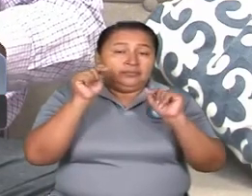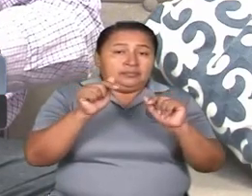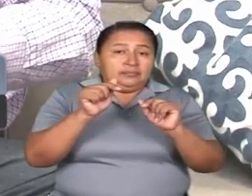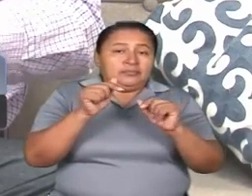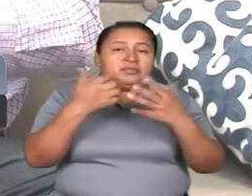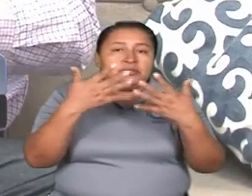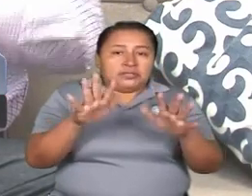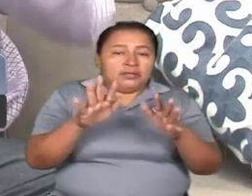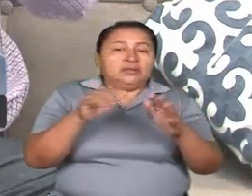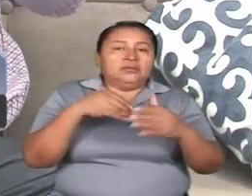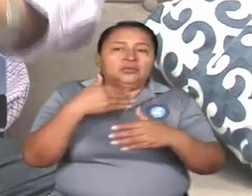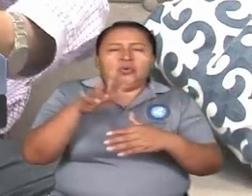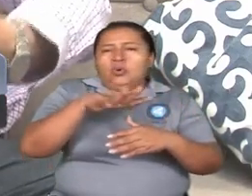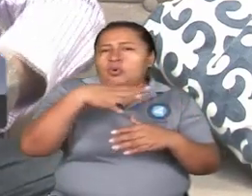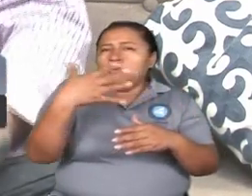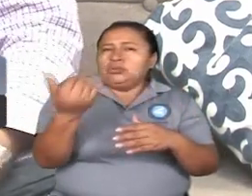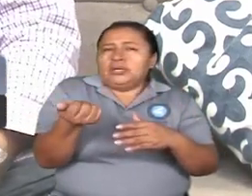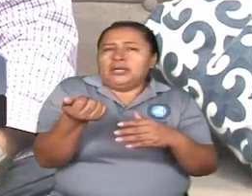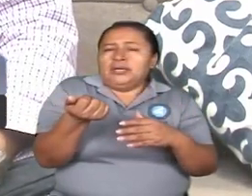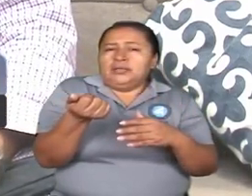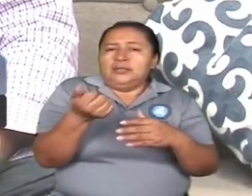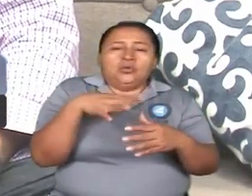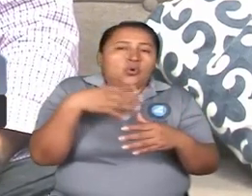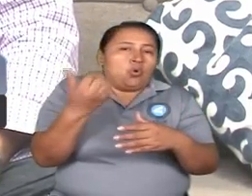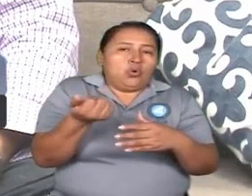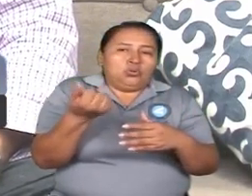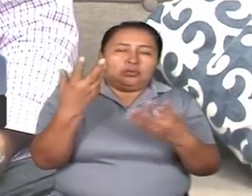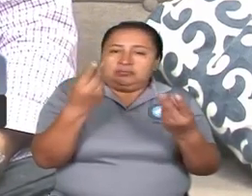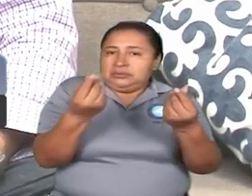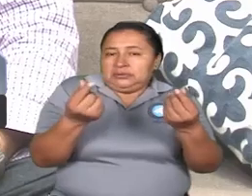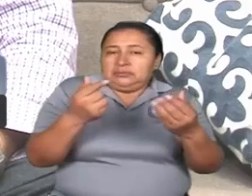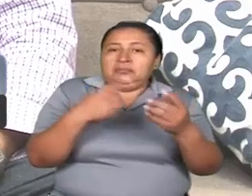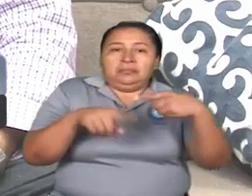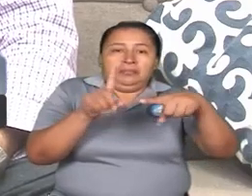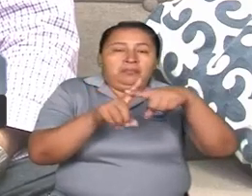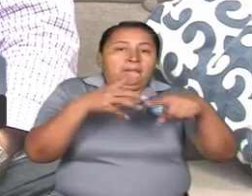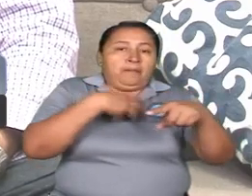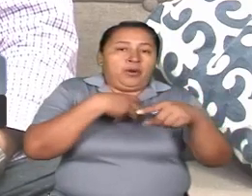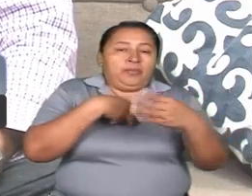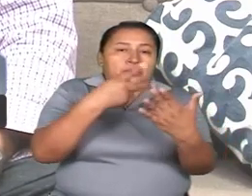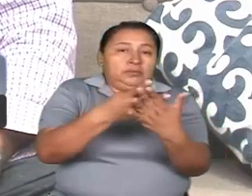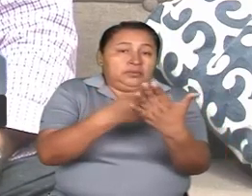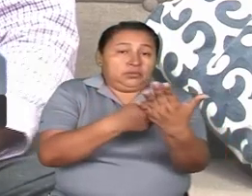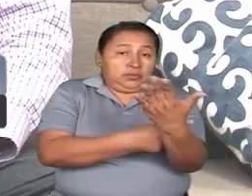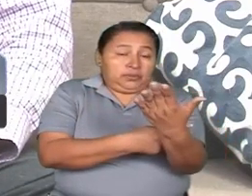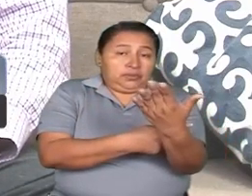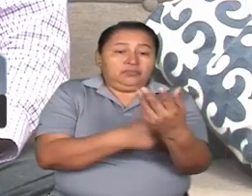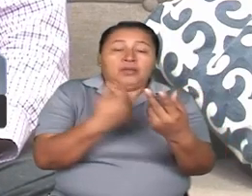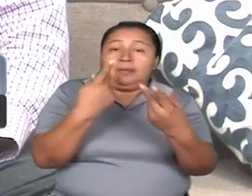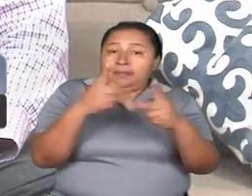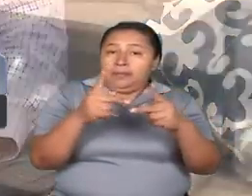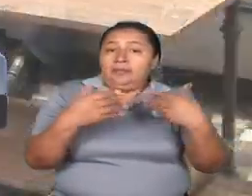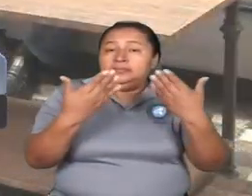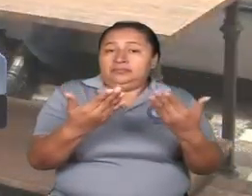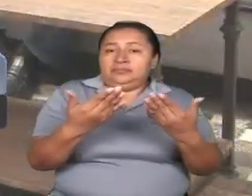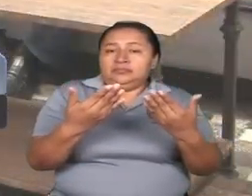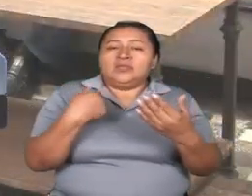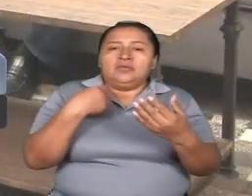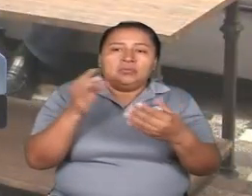ya con otros recursos adicionales propios del presupuesto, y además